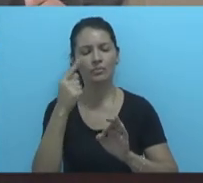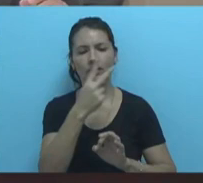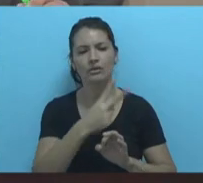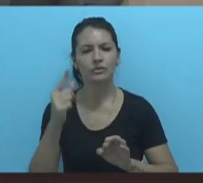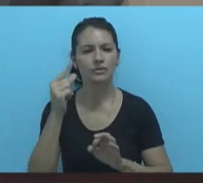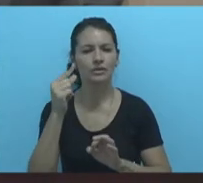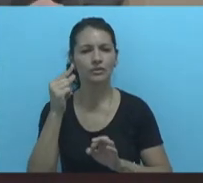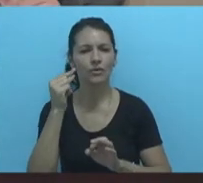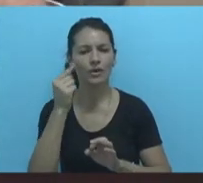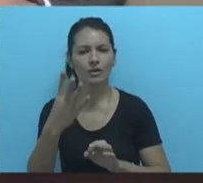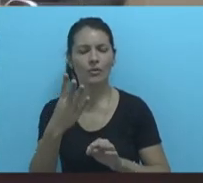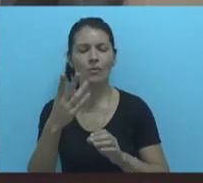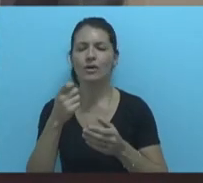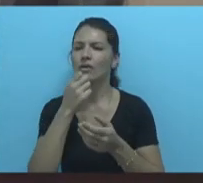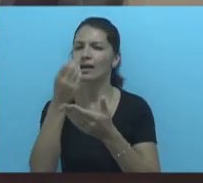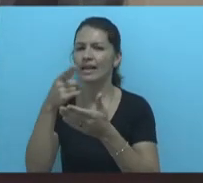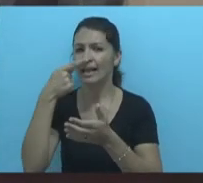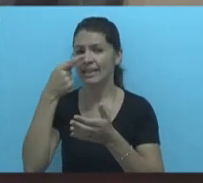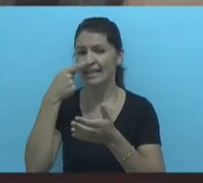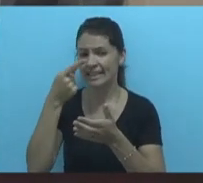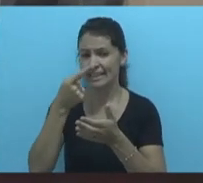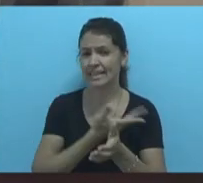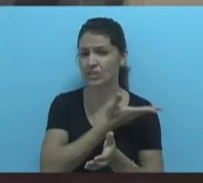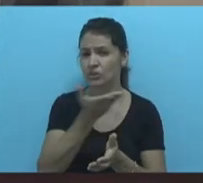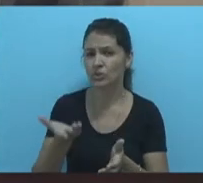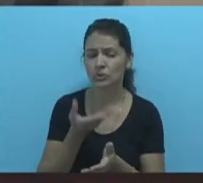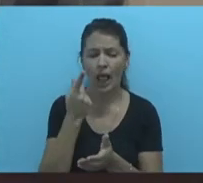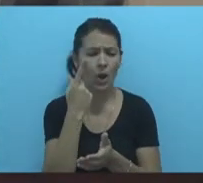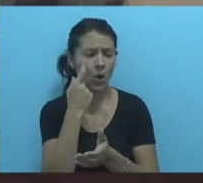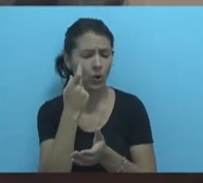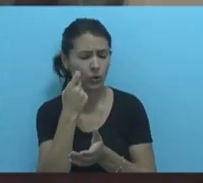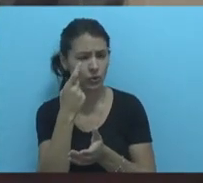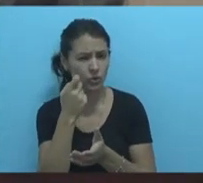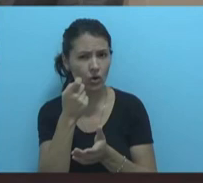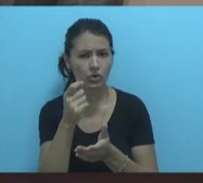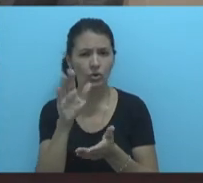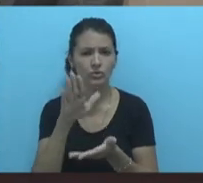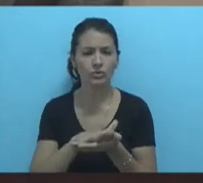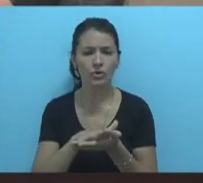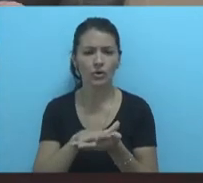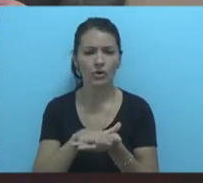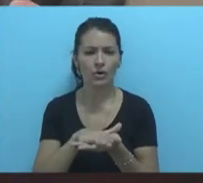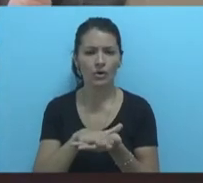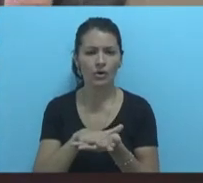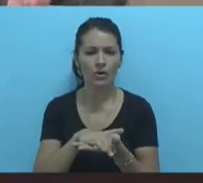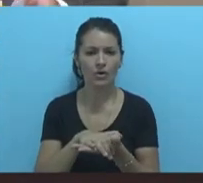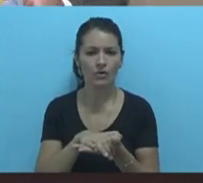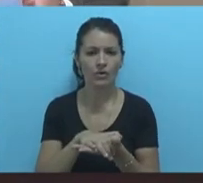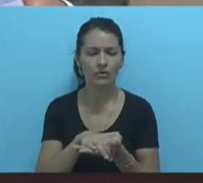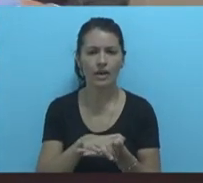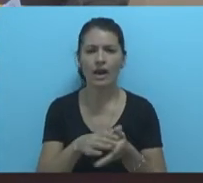42.244, Poder Ejecutivo, por el cual se declara de interés social la regularización dominial de los inmuebles asentados en el Registro Nacional de